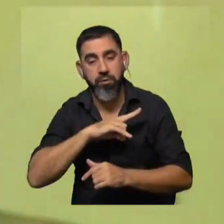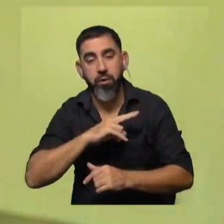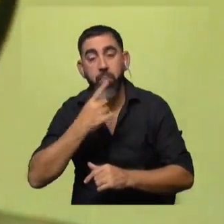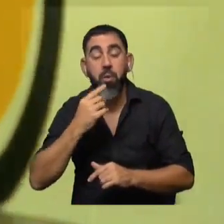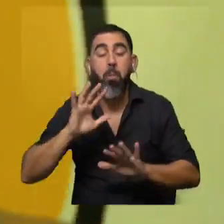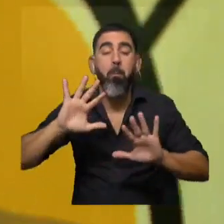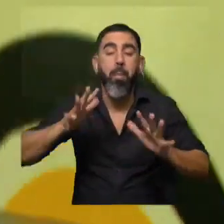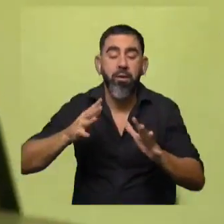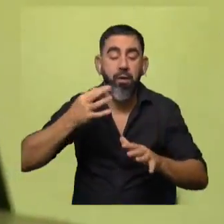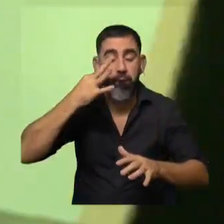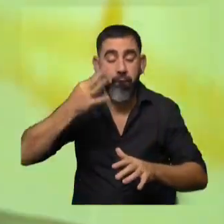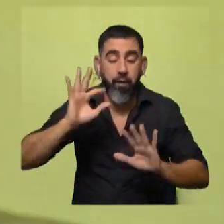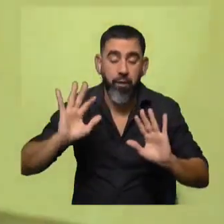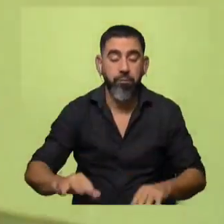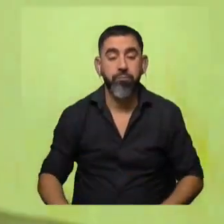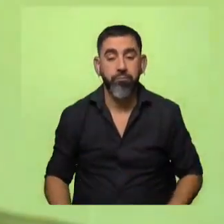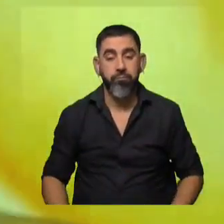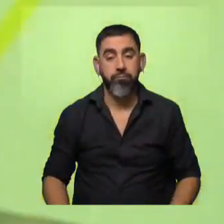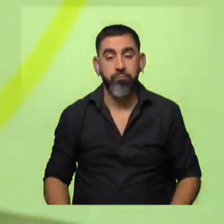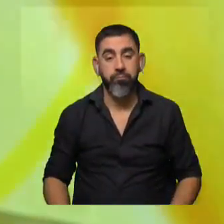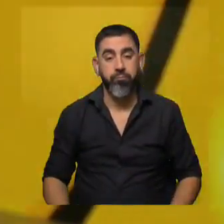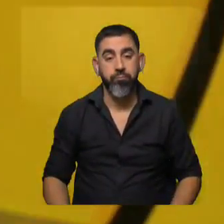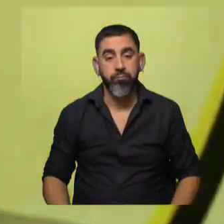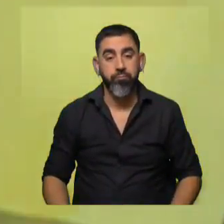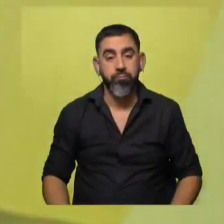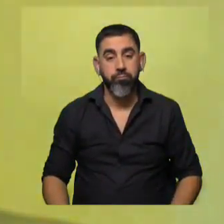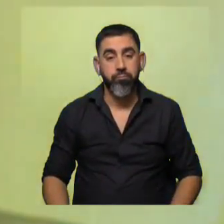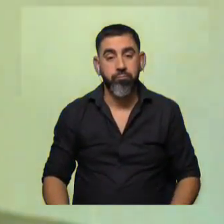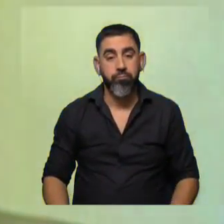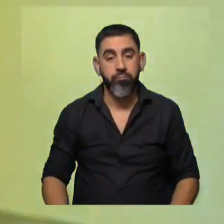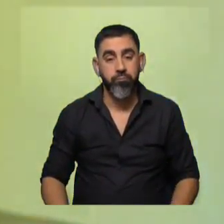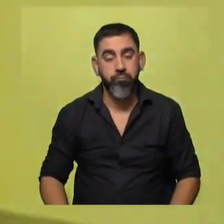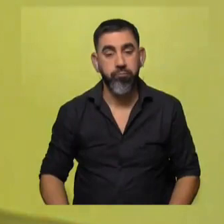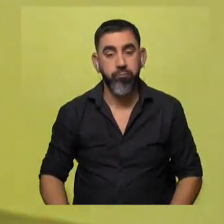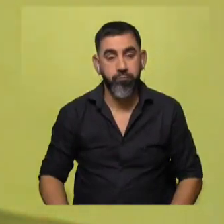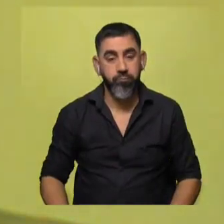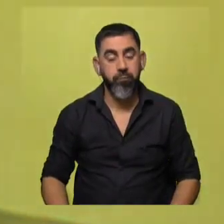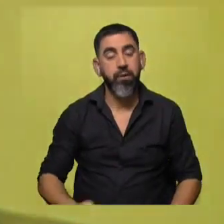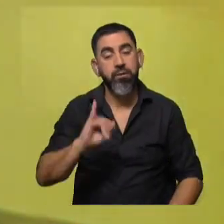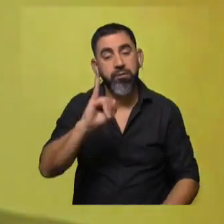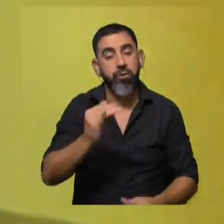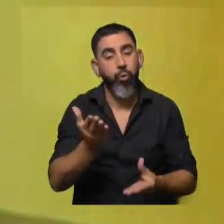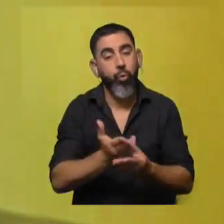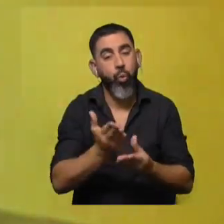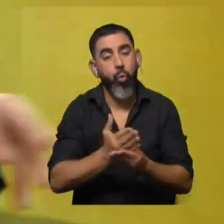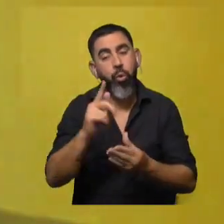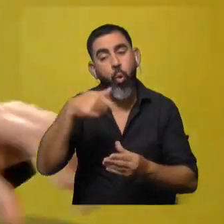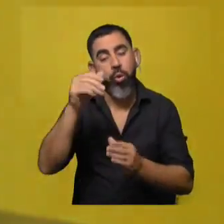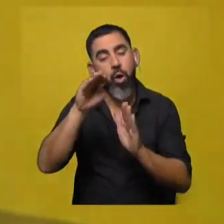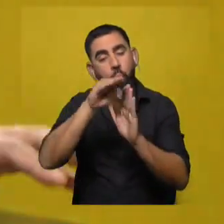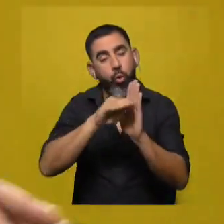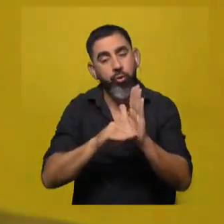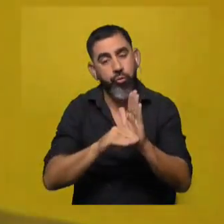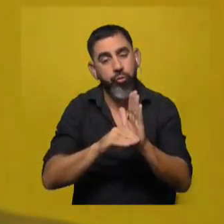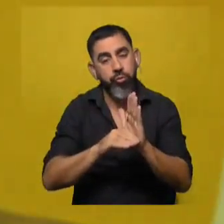formar parte de la misma serie de documentos. Y sí tienen documentos de otras colecciones que van a ir